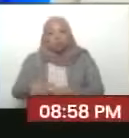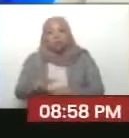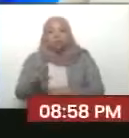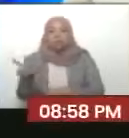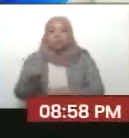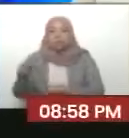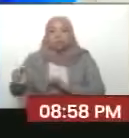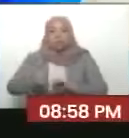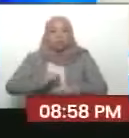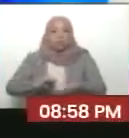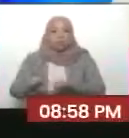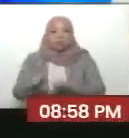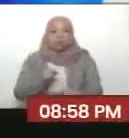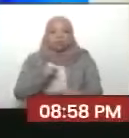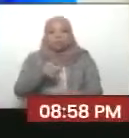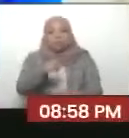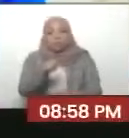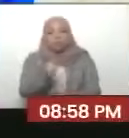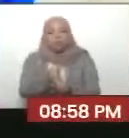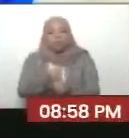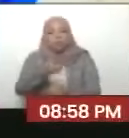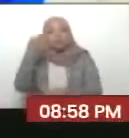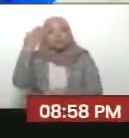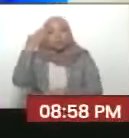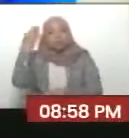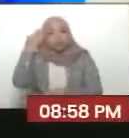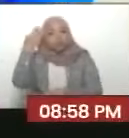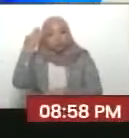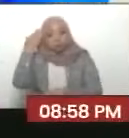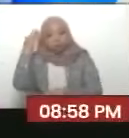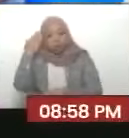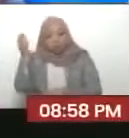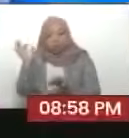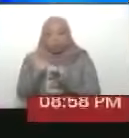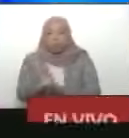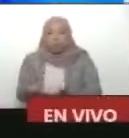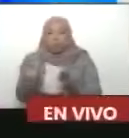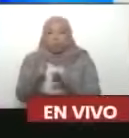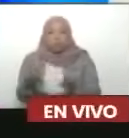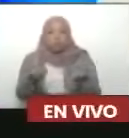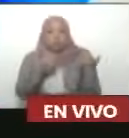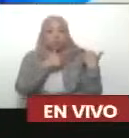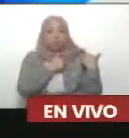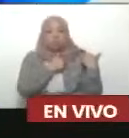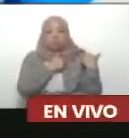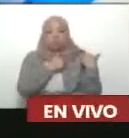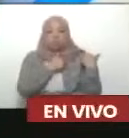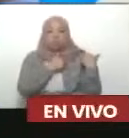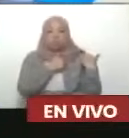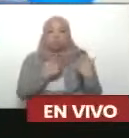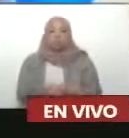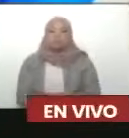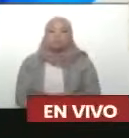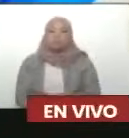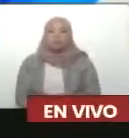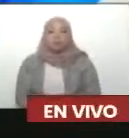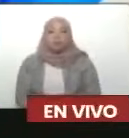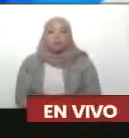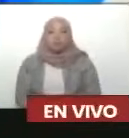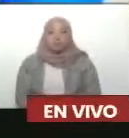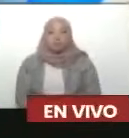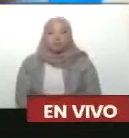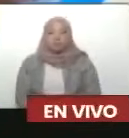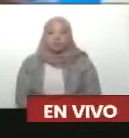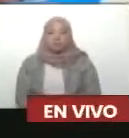se movilice, porque tenemos que saber que esto no es solo una representación de que yo